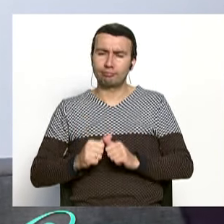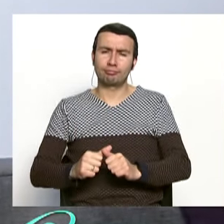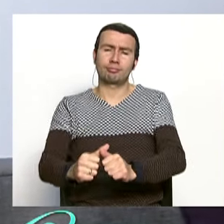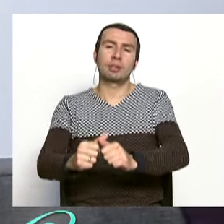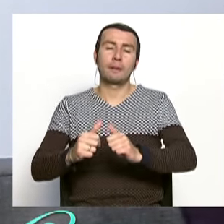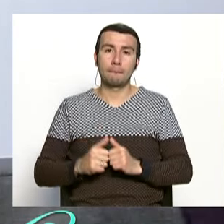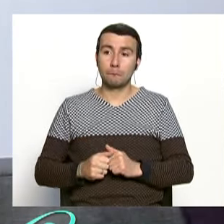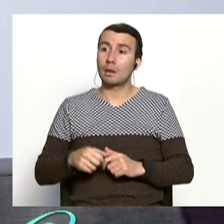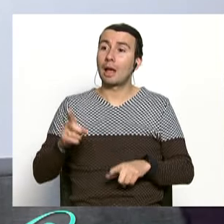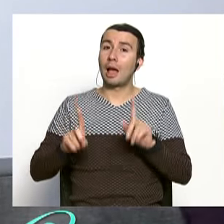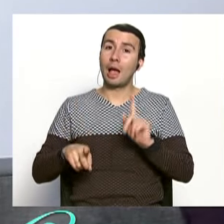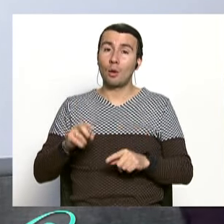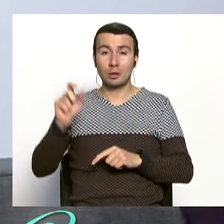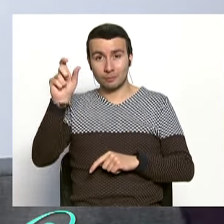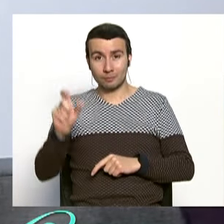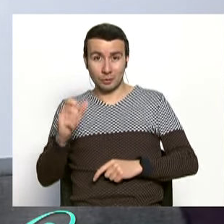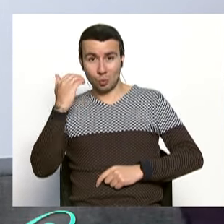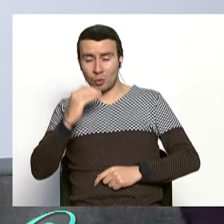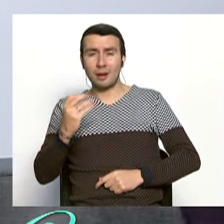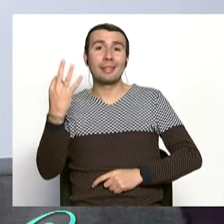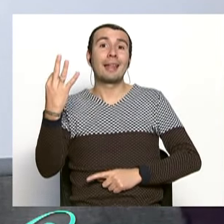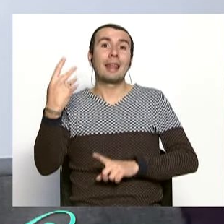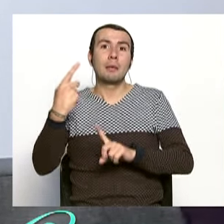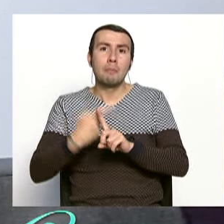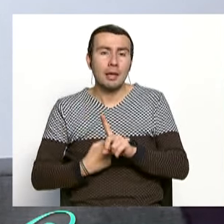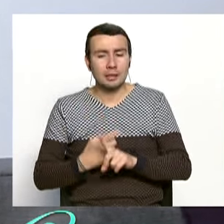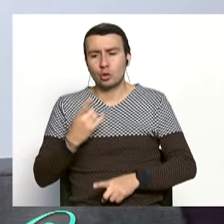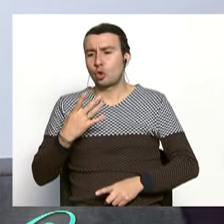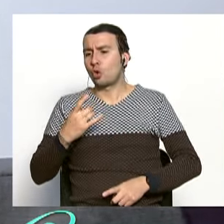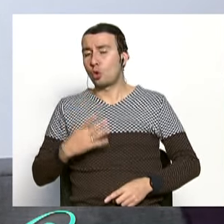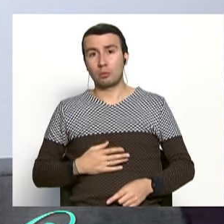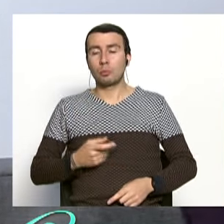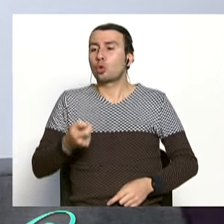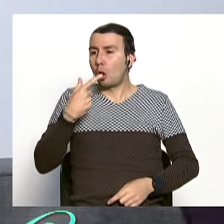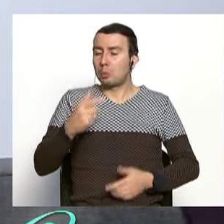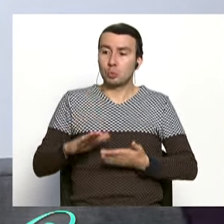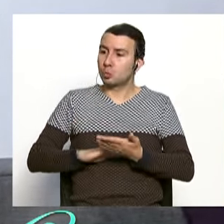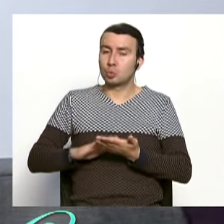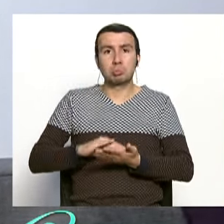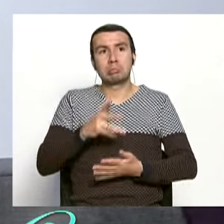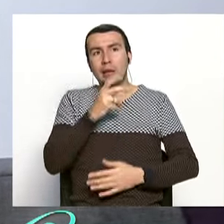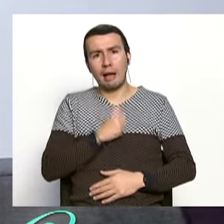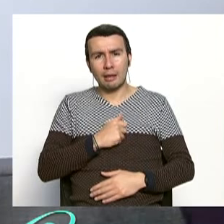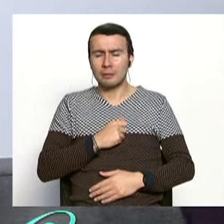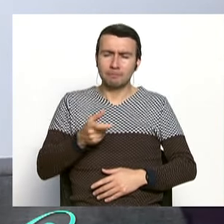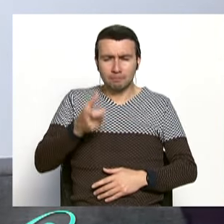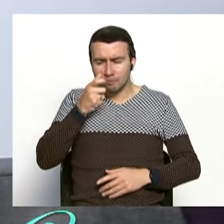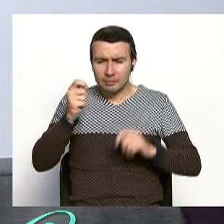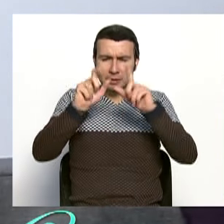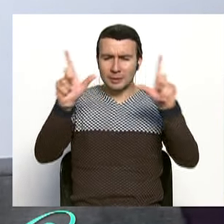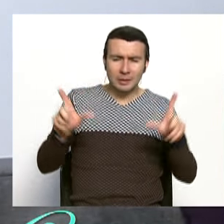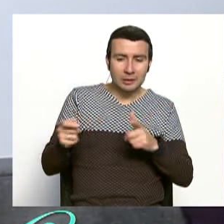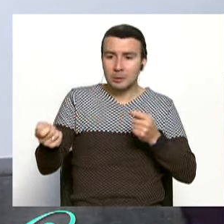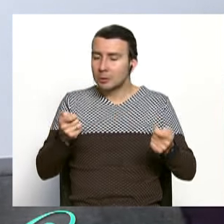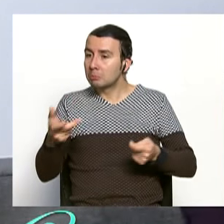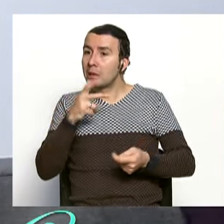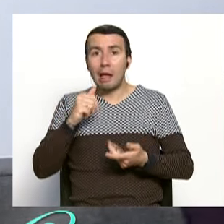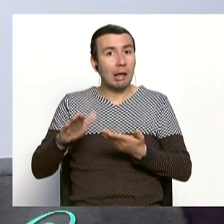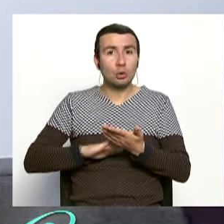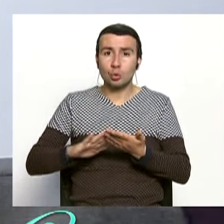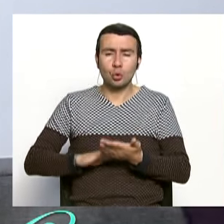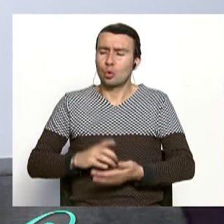más de 3 meses de dolor que no mejora con el tratamiento regular y que se han sometido a estudios previos y no han